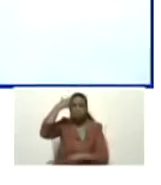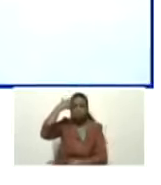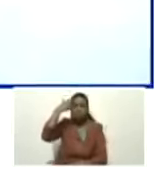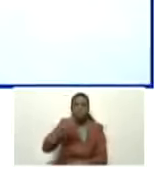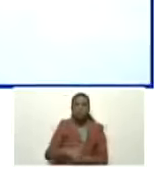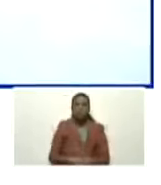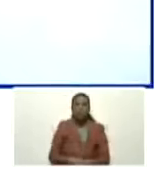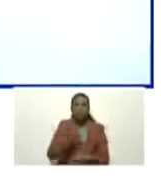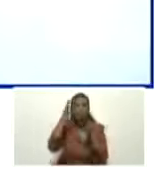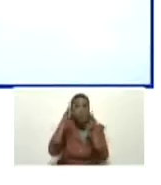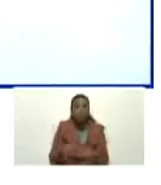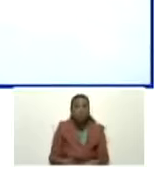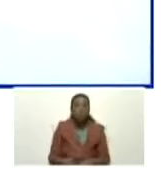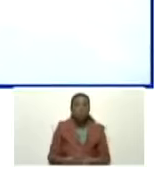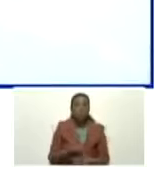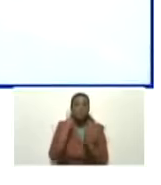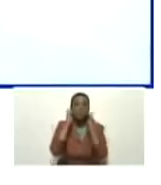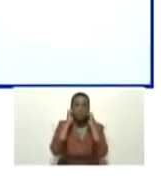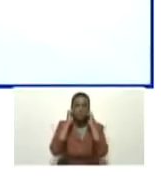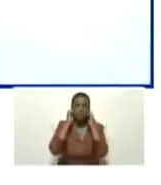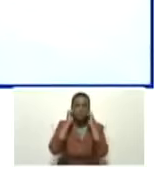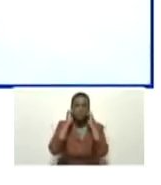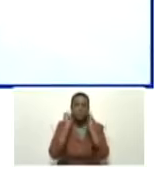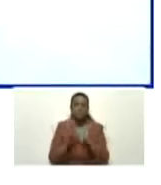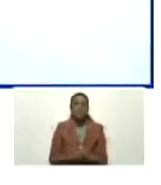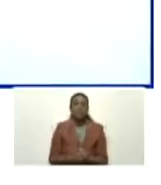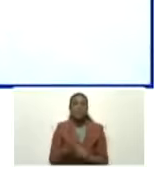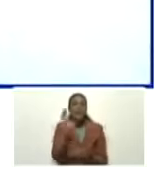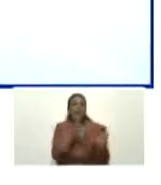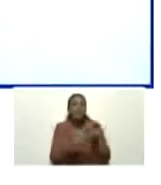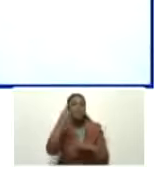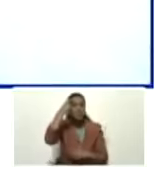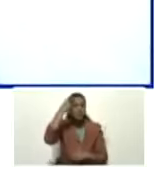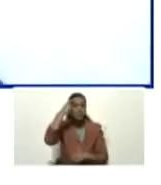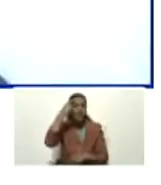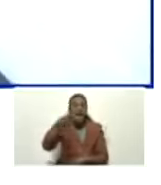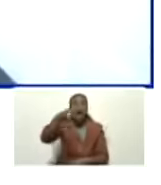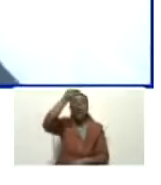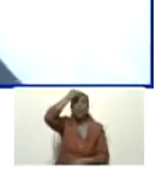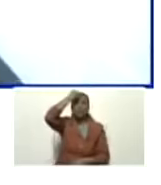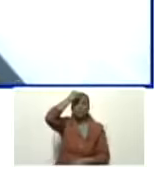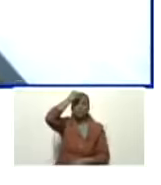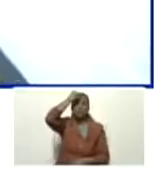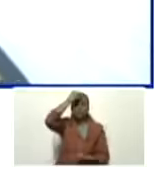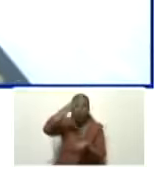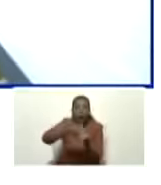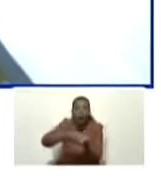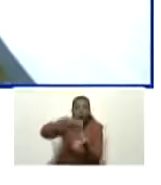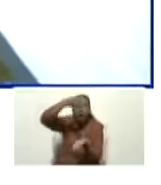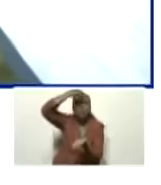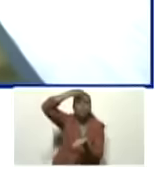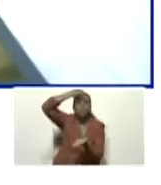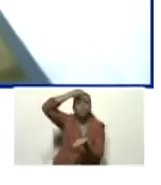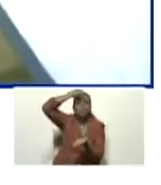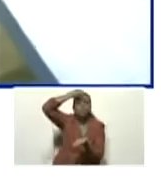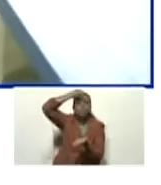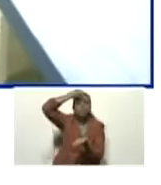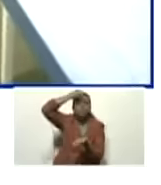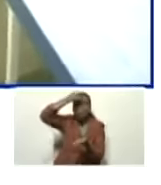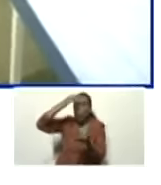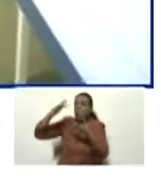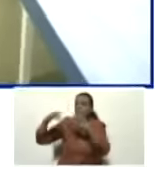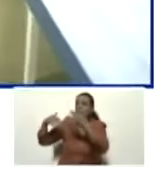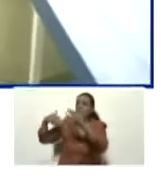Un mandato, conciencia. ¿Y qué es la ciencia? El conocimiento. El conocimiento acumulado